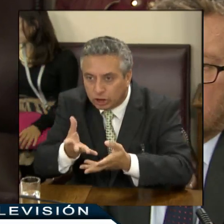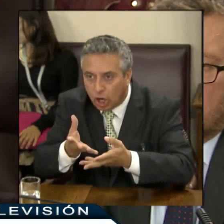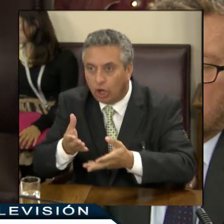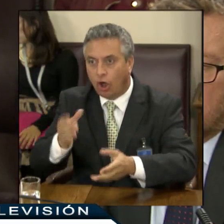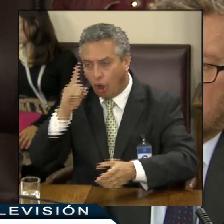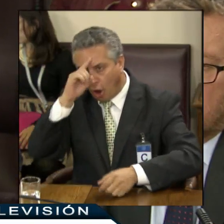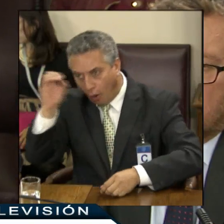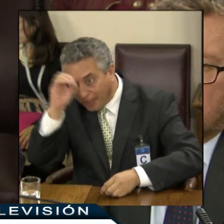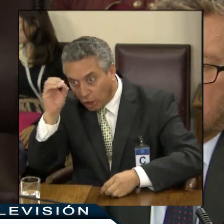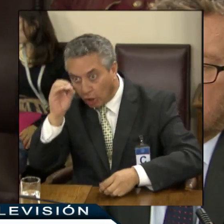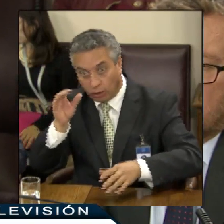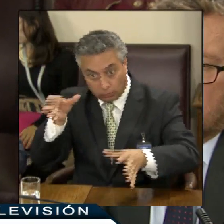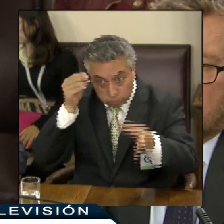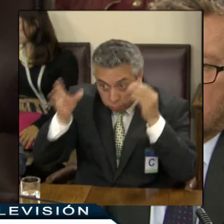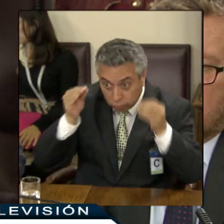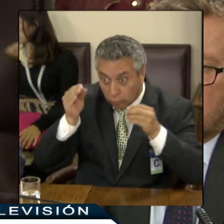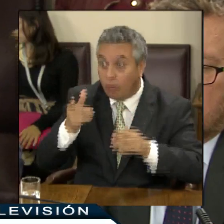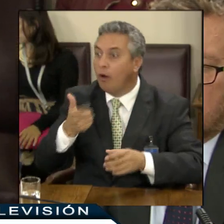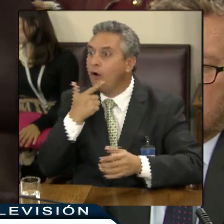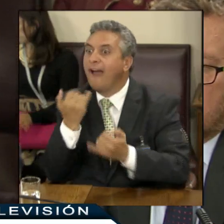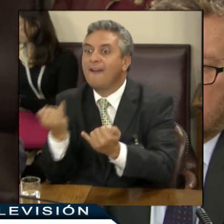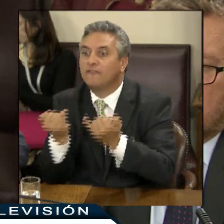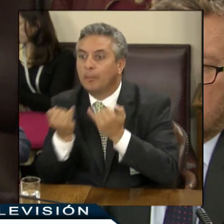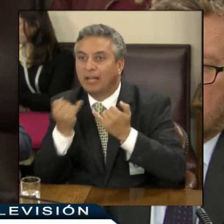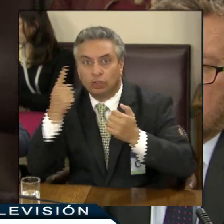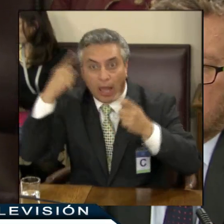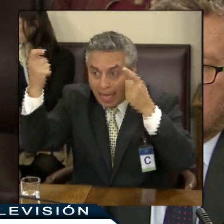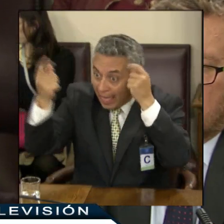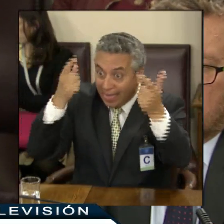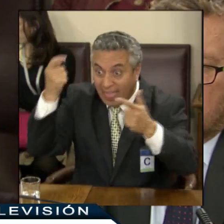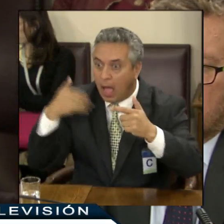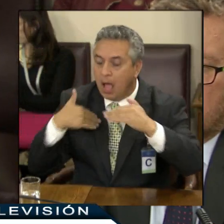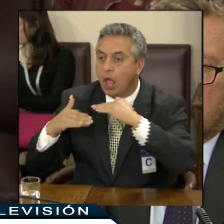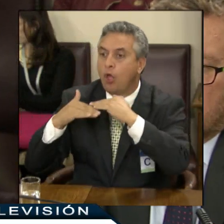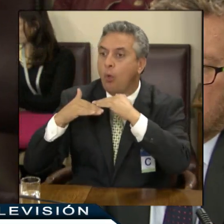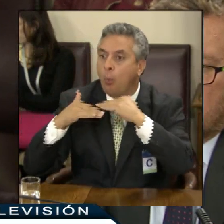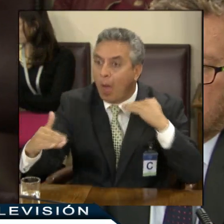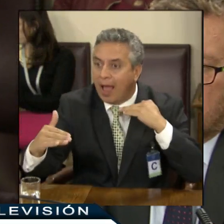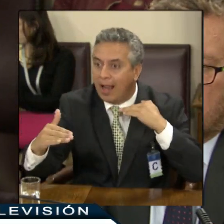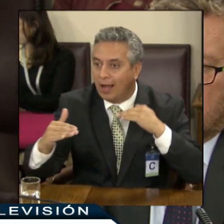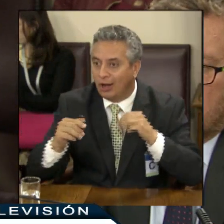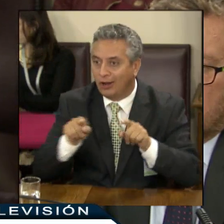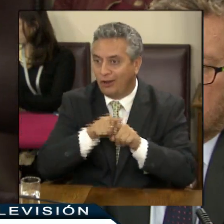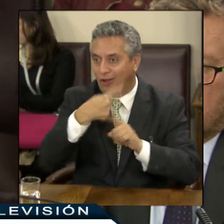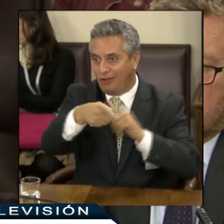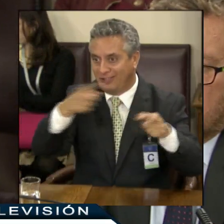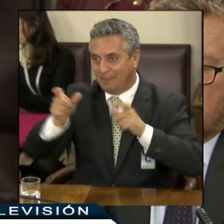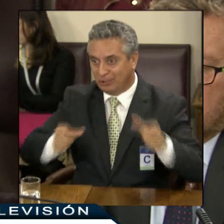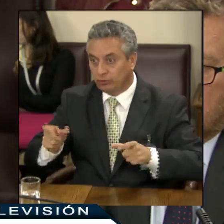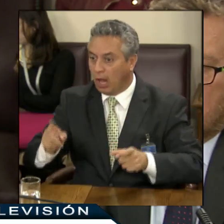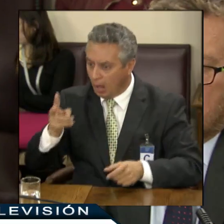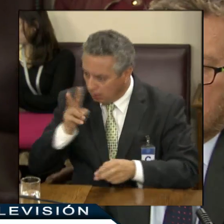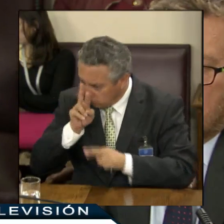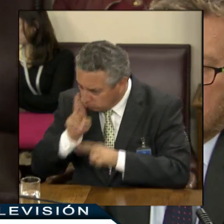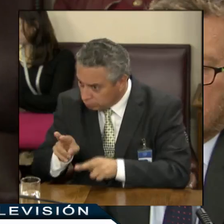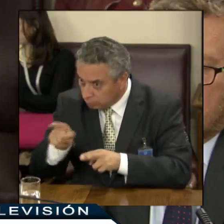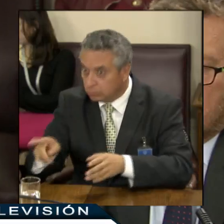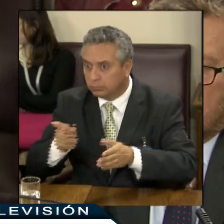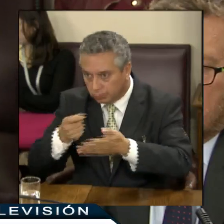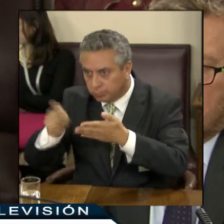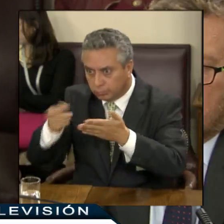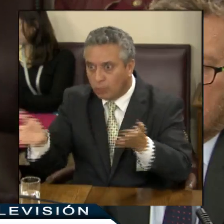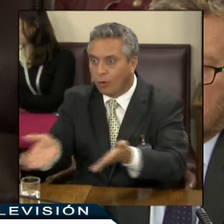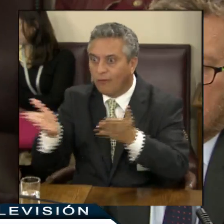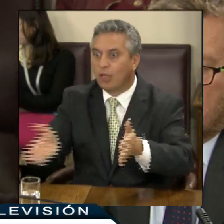de recabar recibir y facilitar información e ideas en igualdad de condiciones con las demás reconociendo y promoviendo el uso de la lengua de